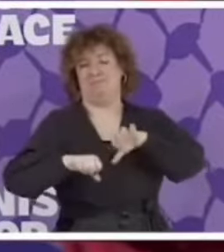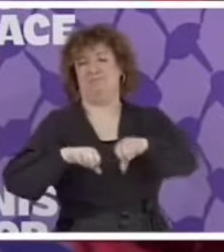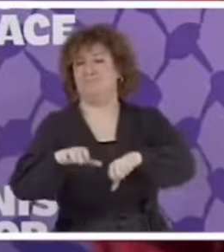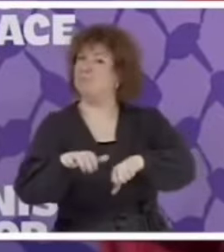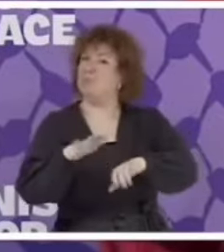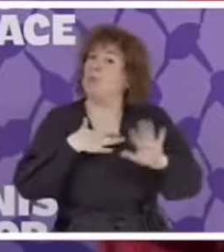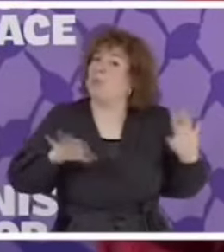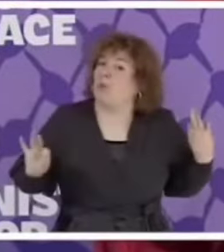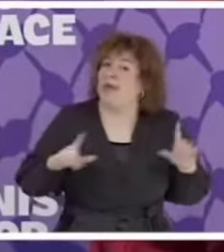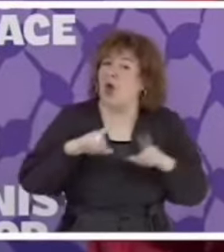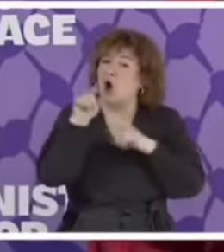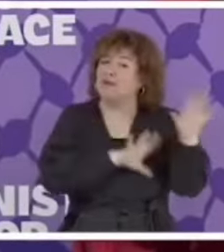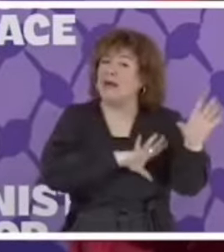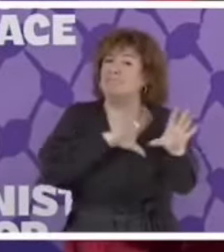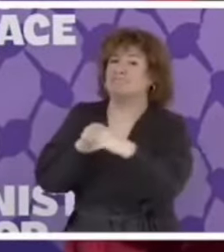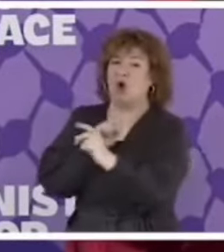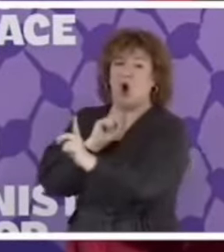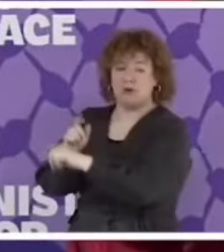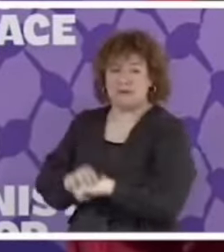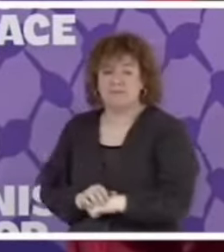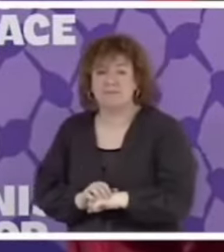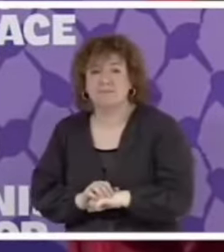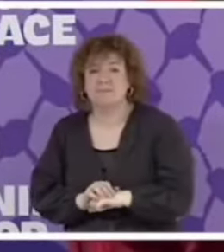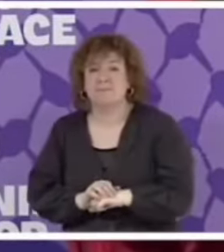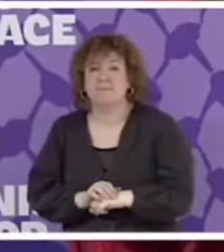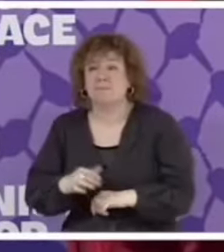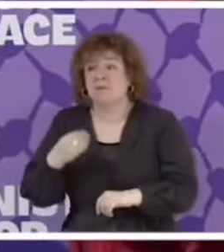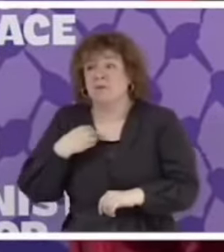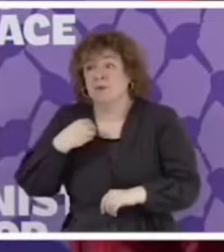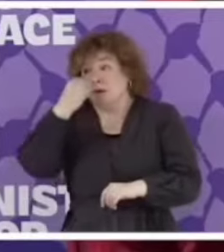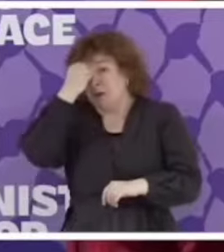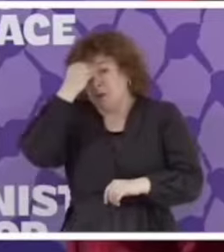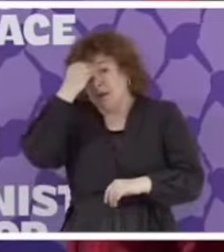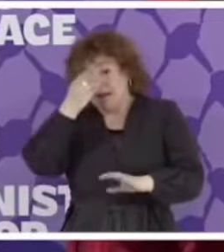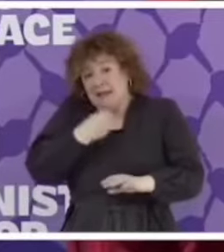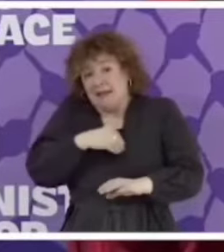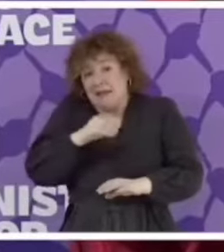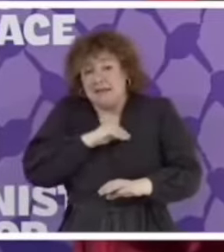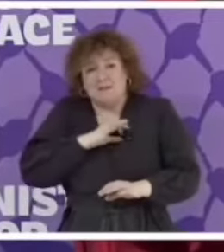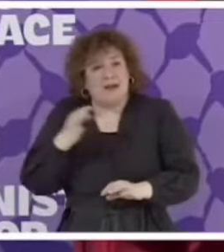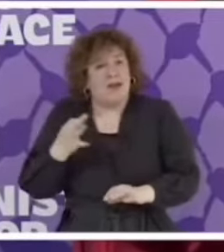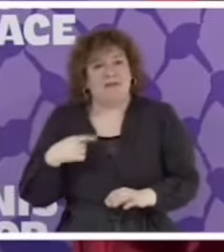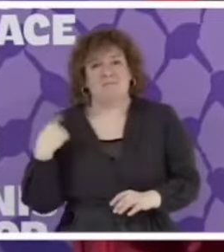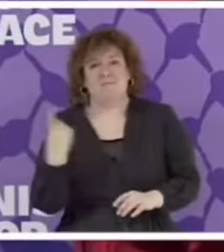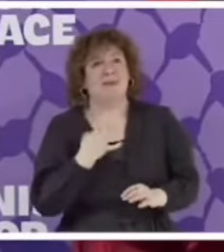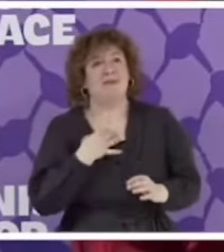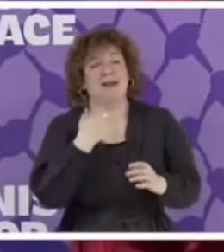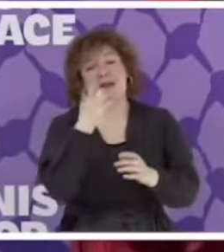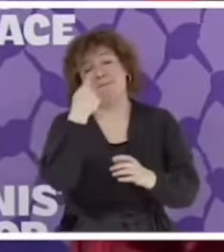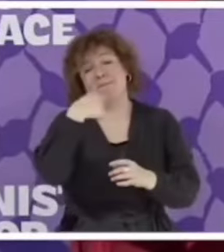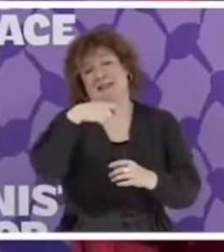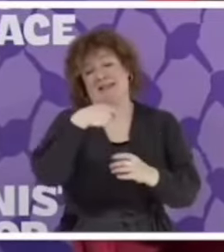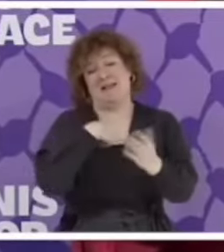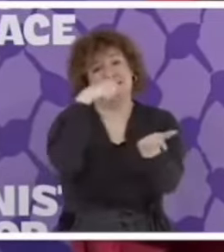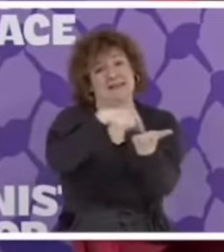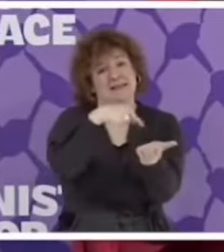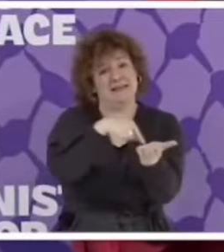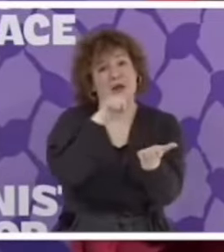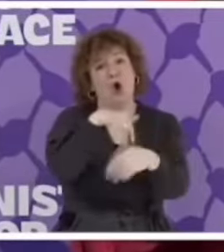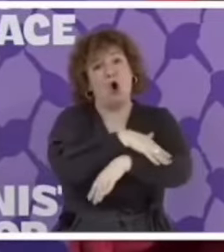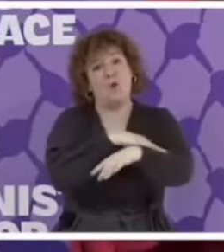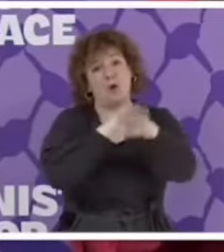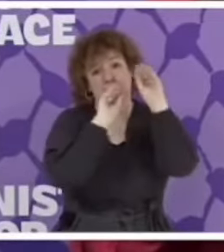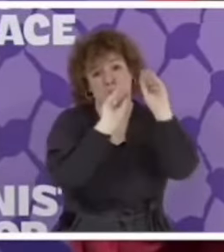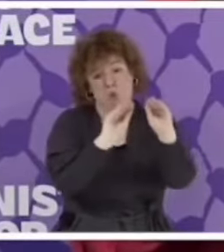Yo creo que España tiene que exigirle a su presidente y tiene que exigirle a su